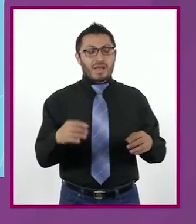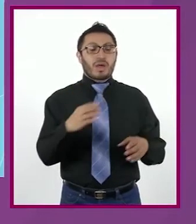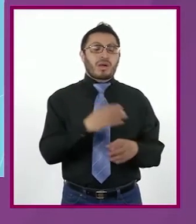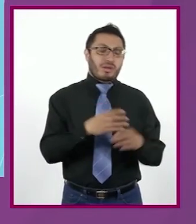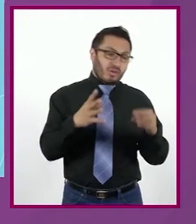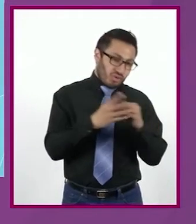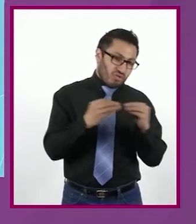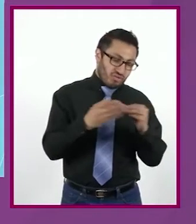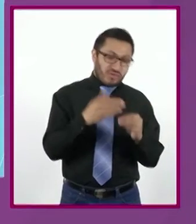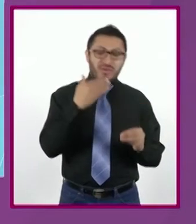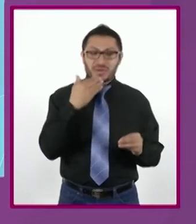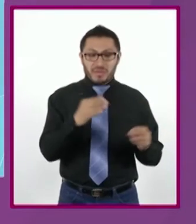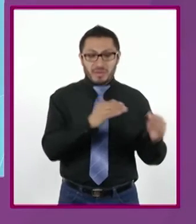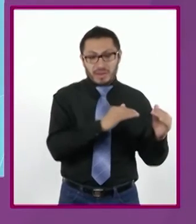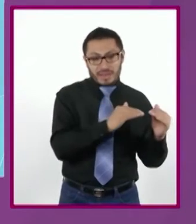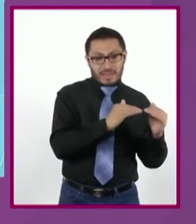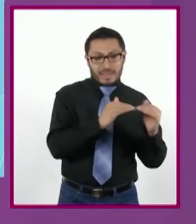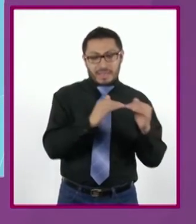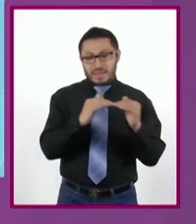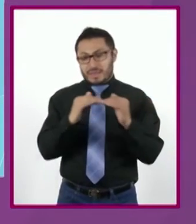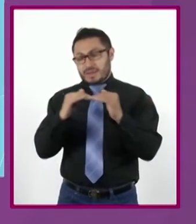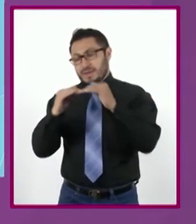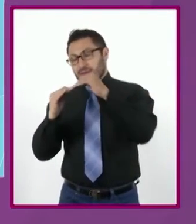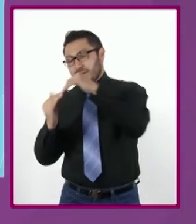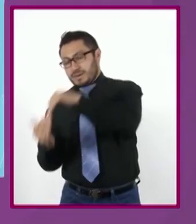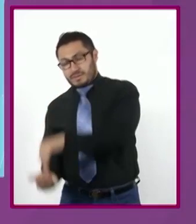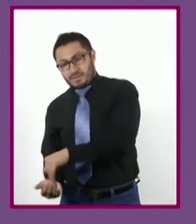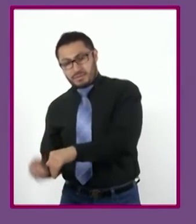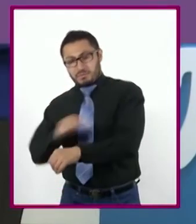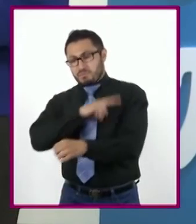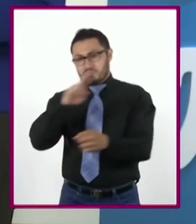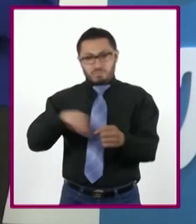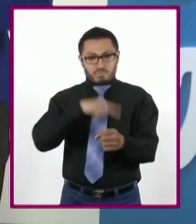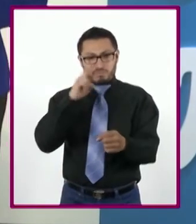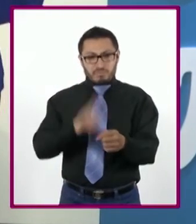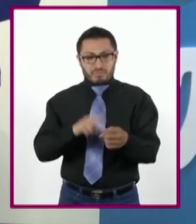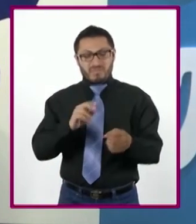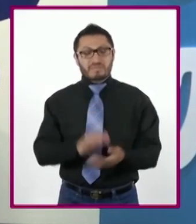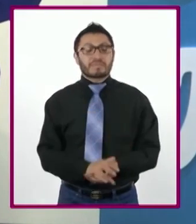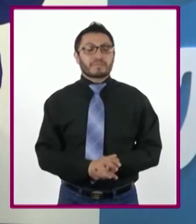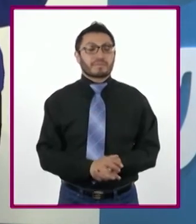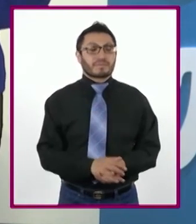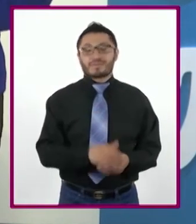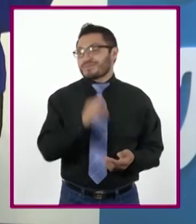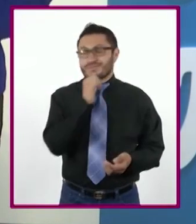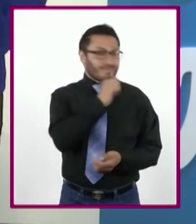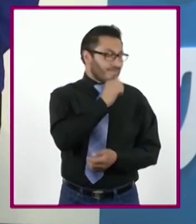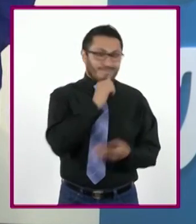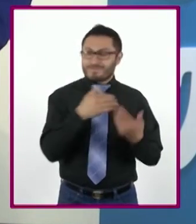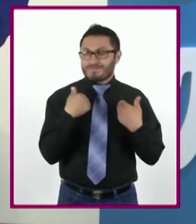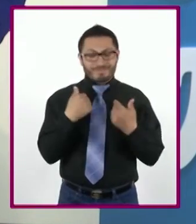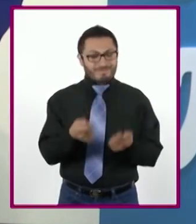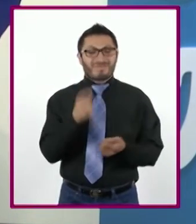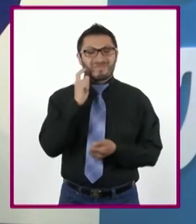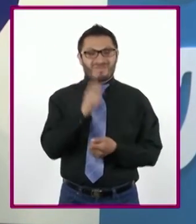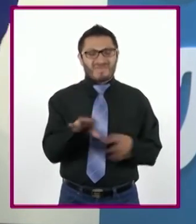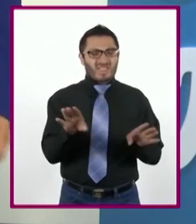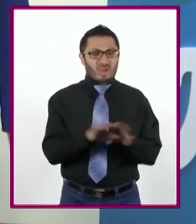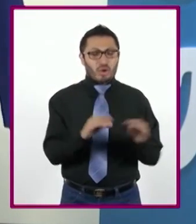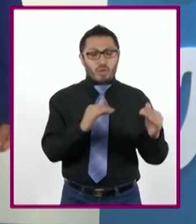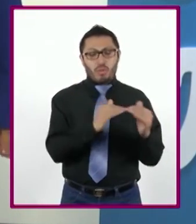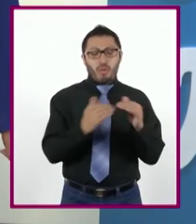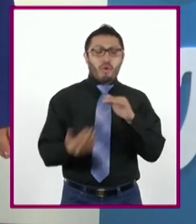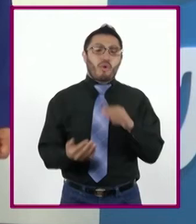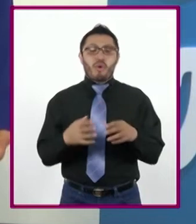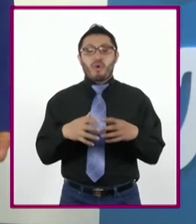de buena calidad sigue su caída libre de forma natural. Aún no entiendo cómo es que la máquina sabe